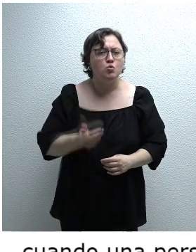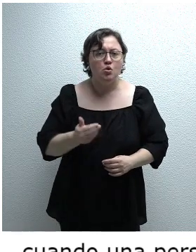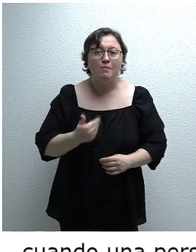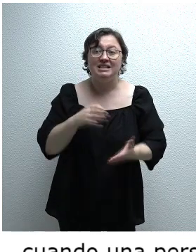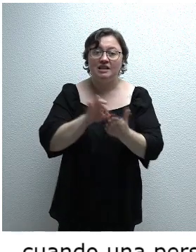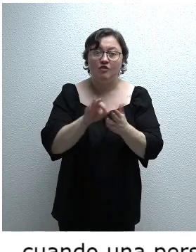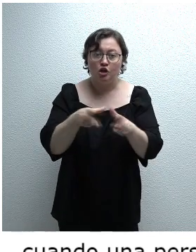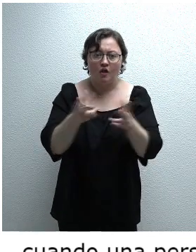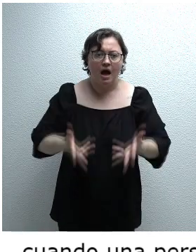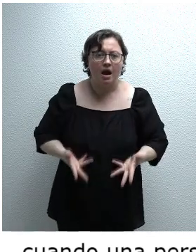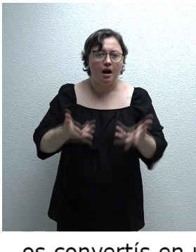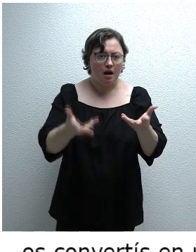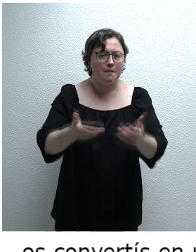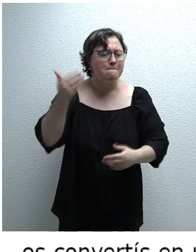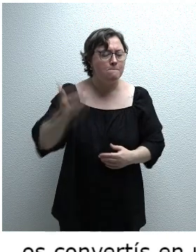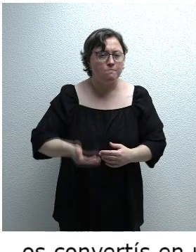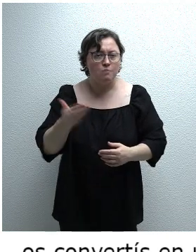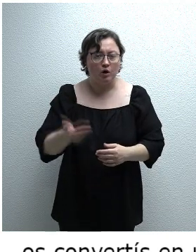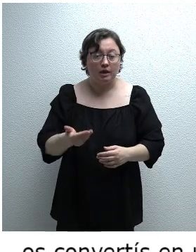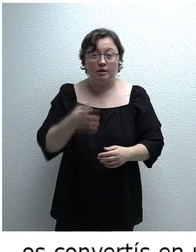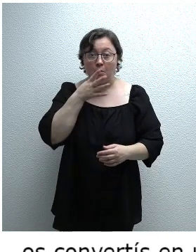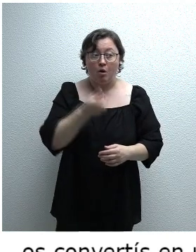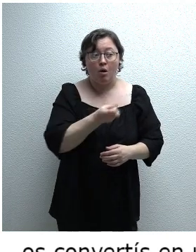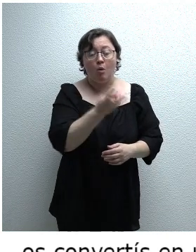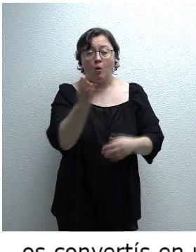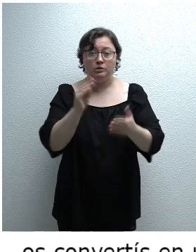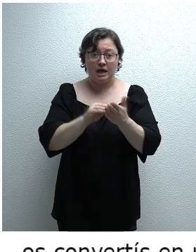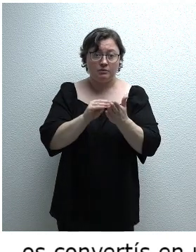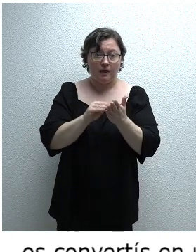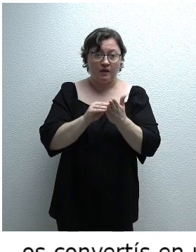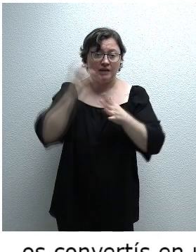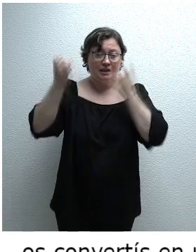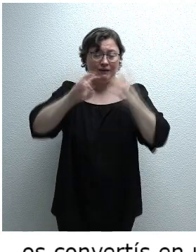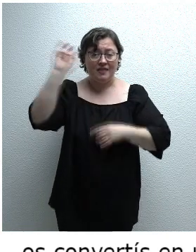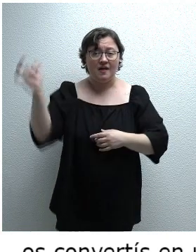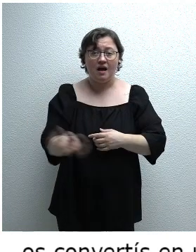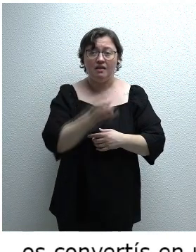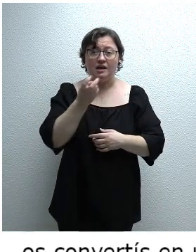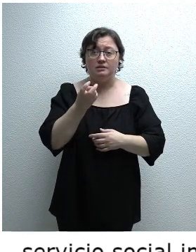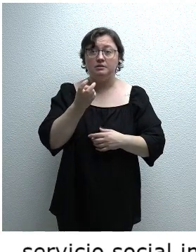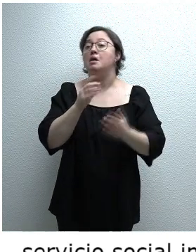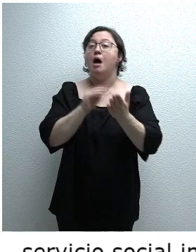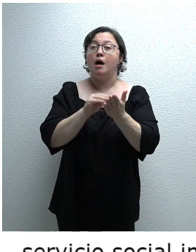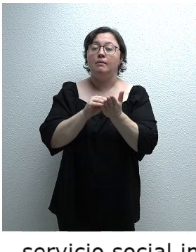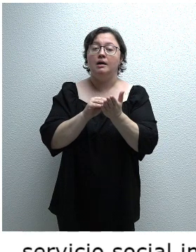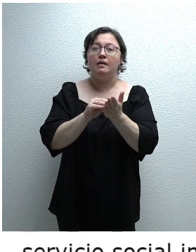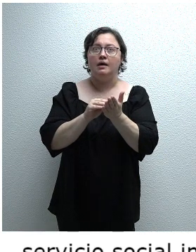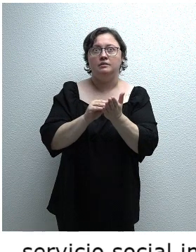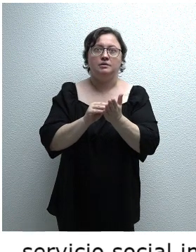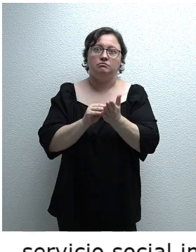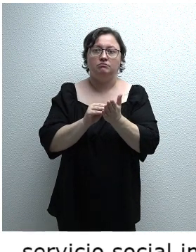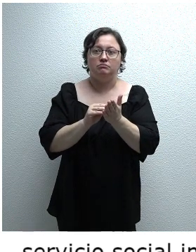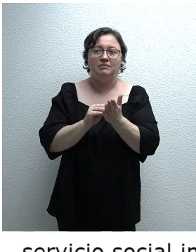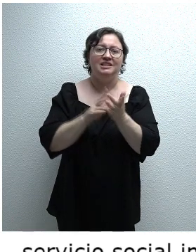social importantísimo, porque muchísimas veces este tipo de actividades, salvo algunas que tengan